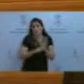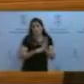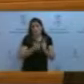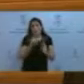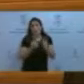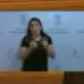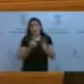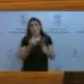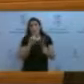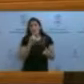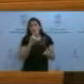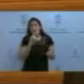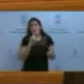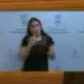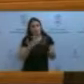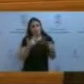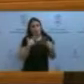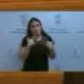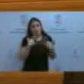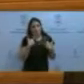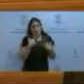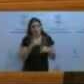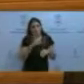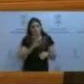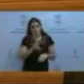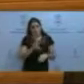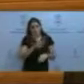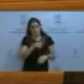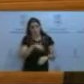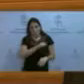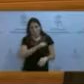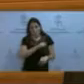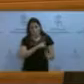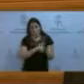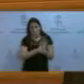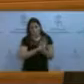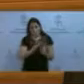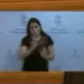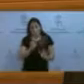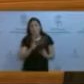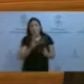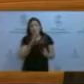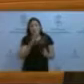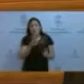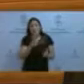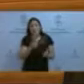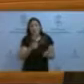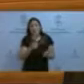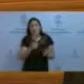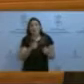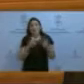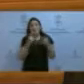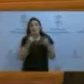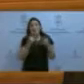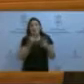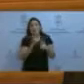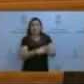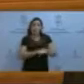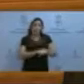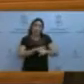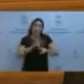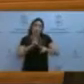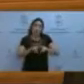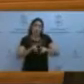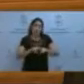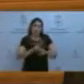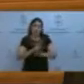de competencia estatal y han sido implementadas y desarrolladas por el Gobierno de la Nación para que se eviten estos casos y que, por lo tanto, el Gobierno del Principado no ha